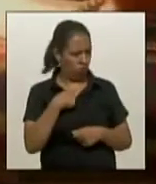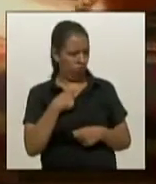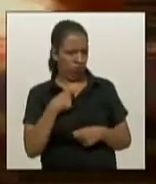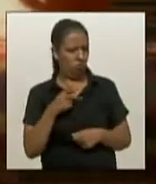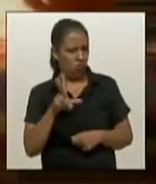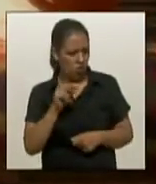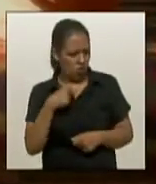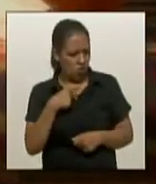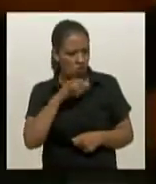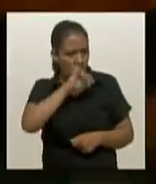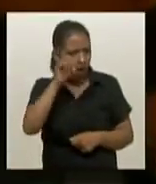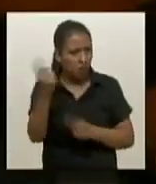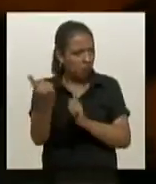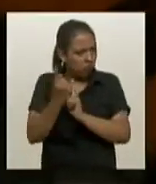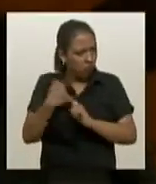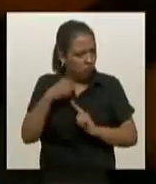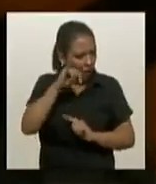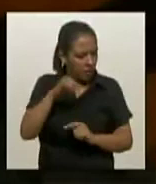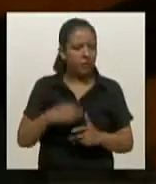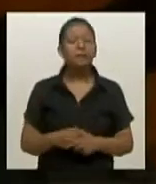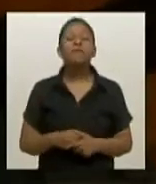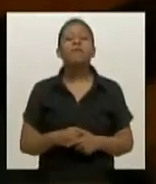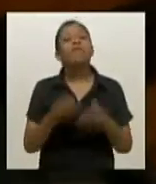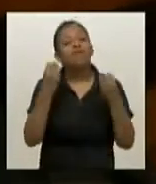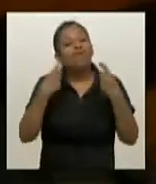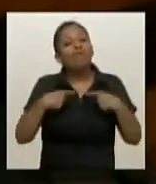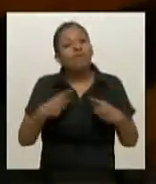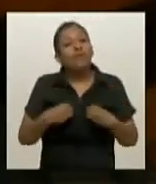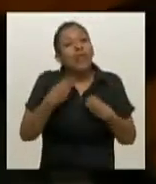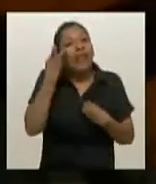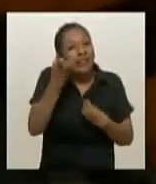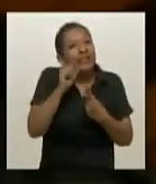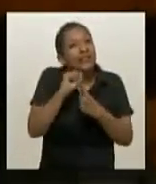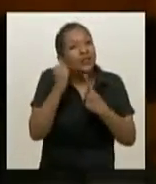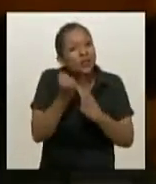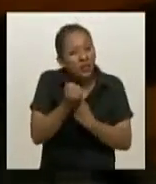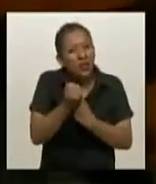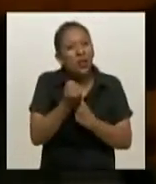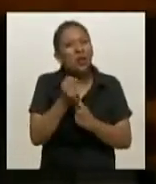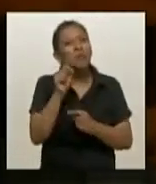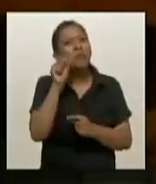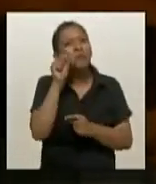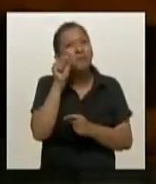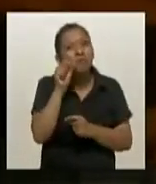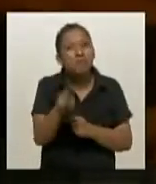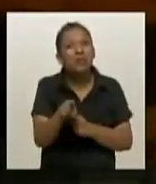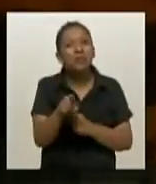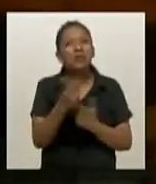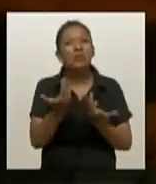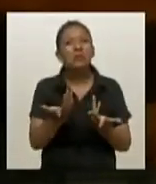y nunca vino. Muchos vivimos esa situación de que los mismos,